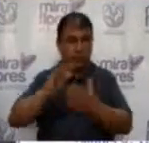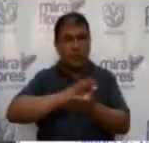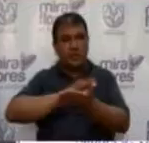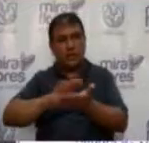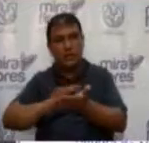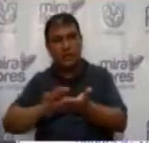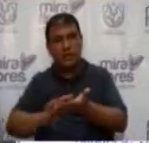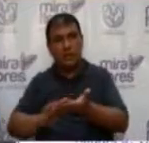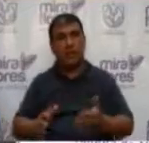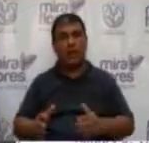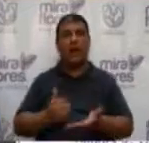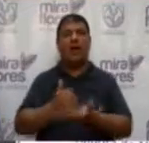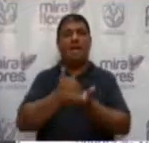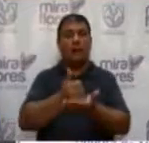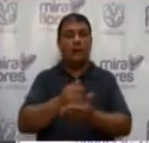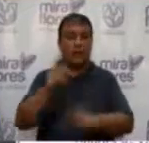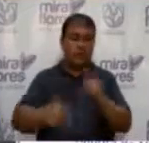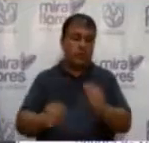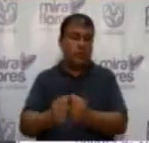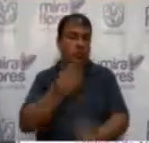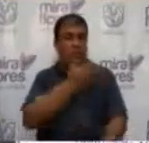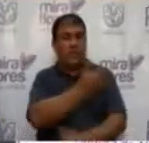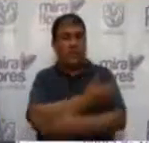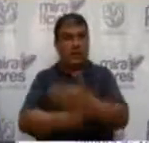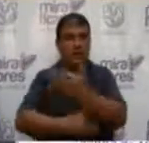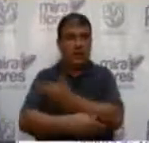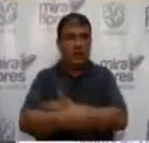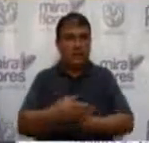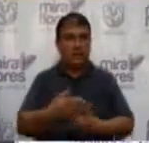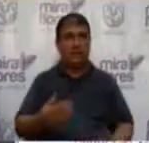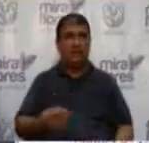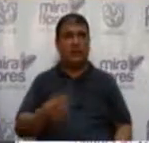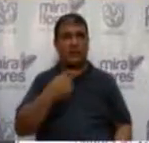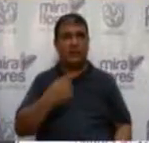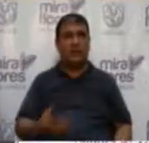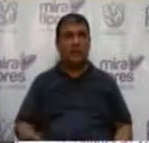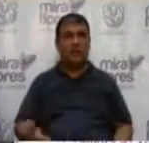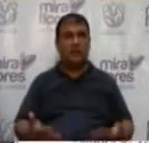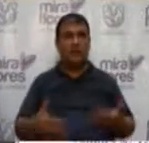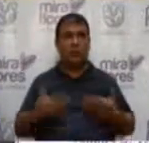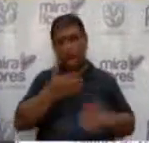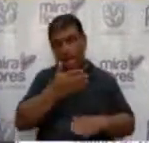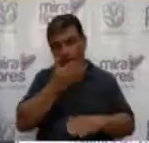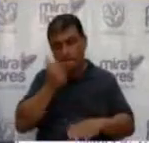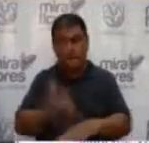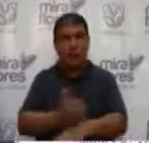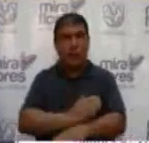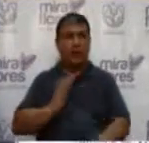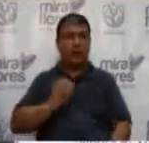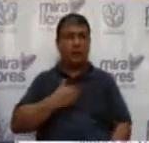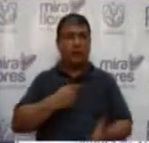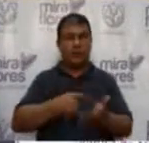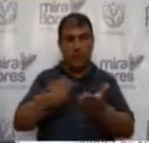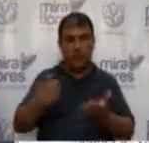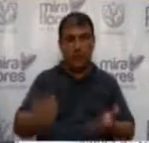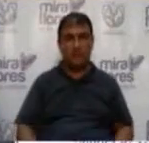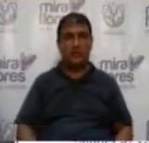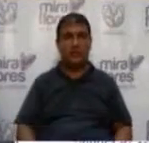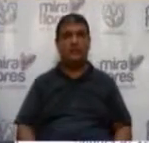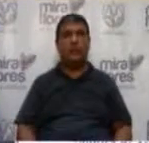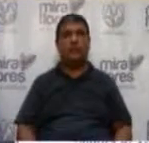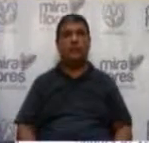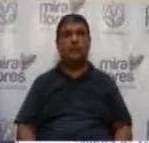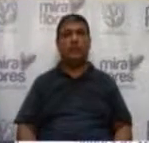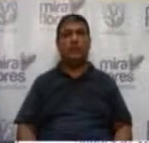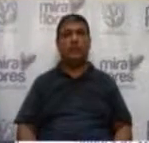favor de las personas con discapacidad. Simplemente es una adecuación a nuestra, y una mejora a nuestra ordenanza, que ya la tenemos